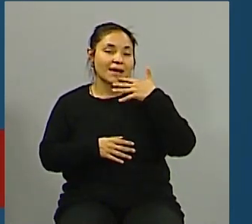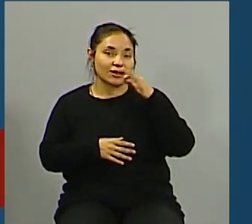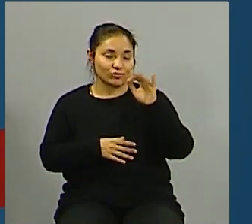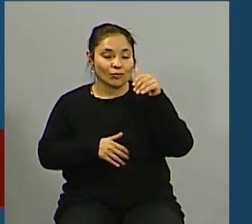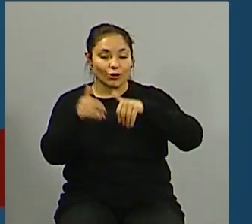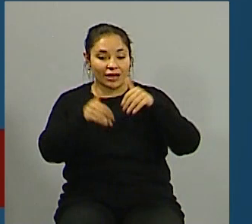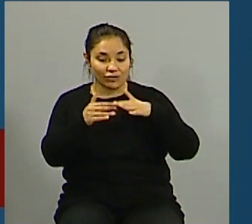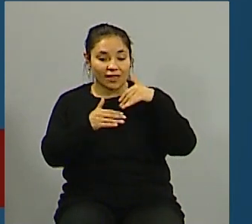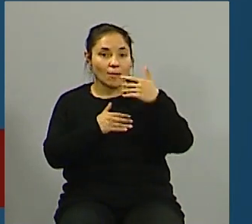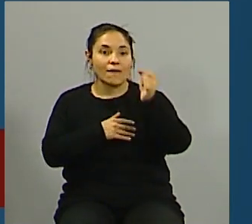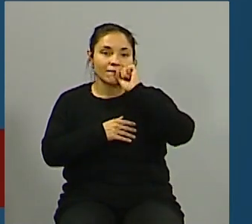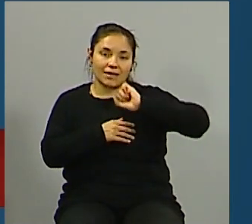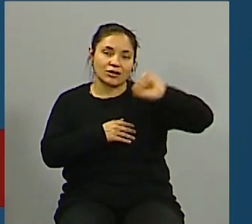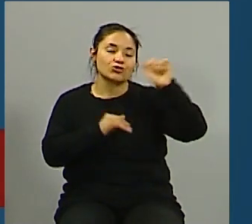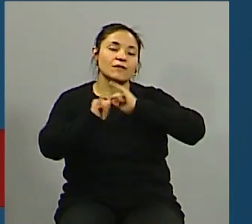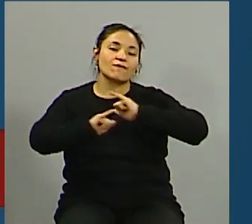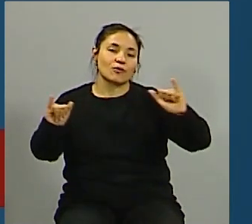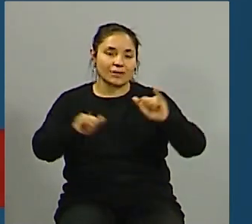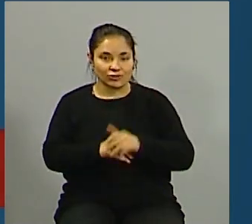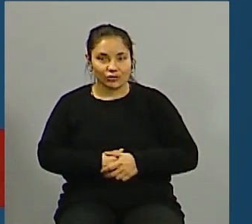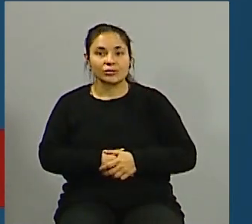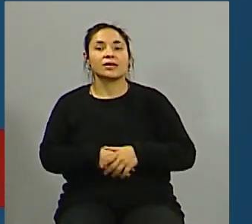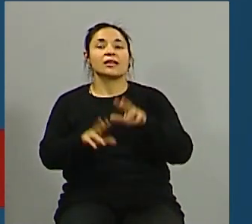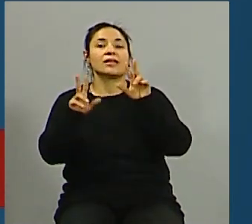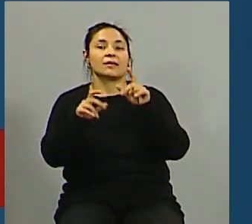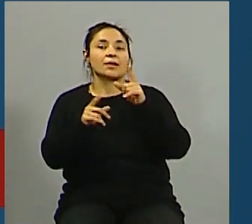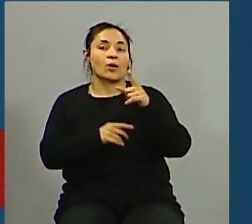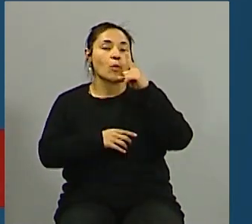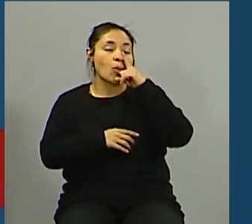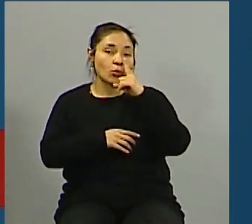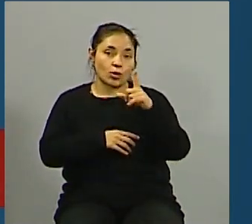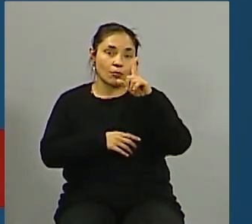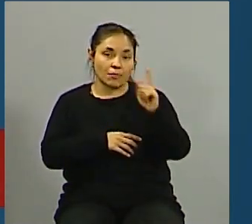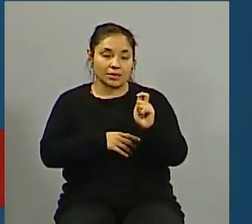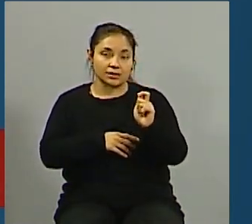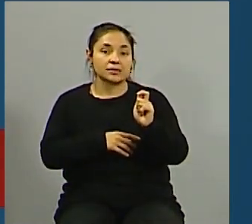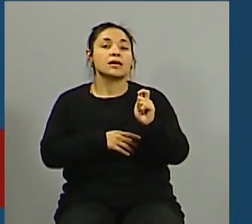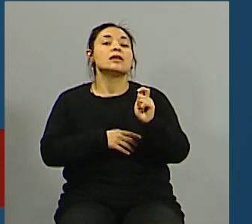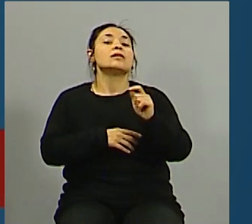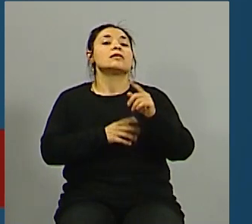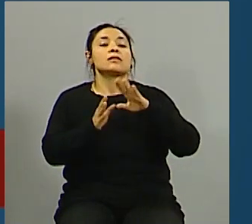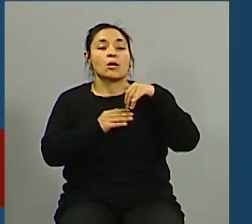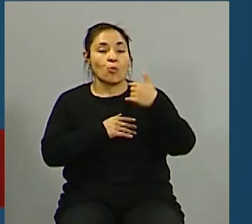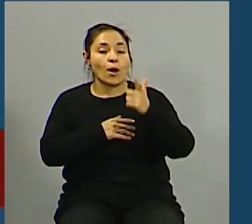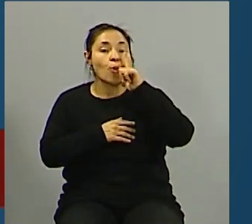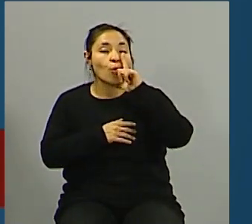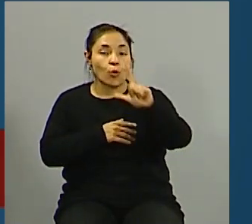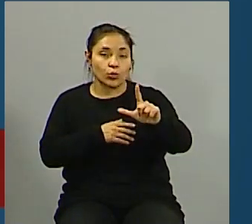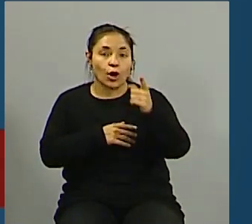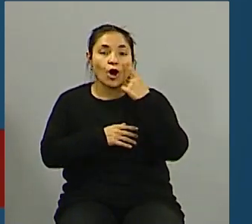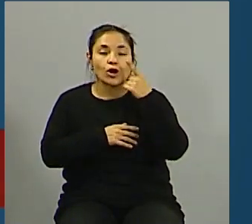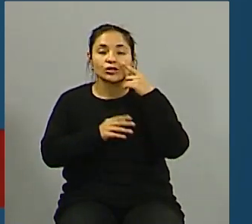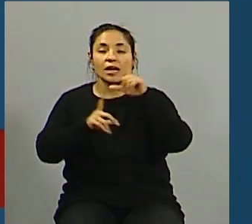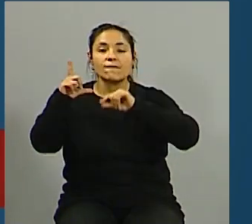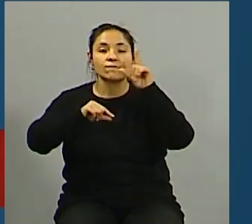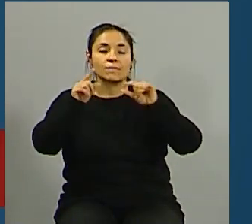datos de la inflación, pero teniendo como base lo que sucedía con los resultados del mes de junio, se van a conocer los de julio, un mes bastante particular, digo, porque también